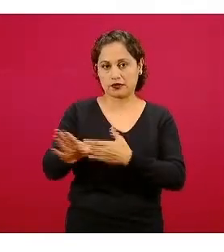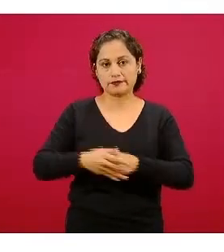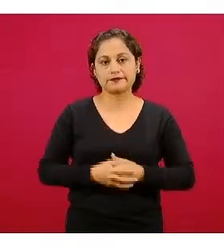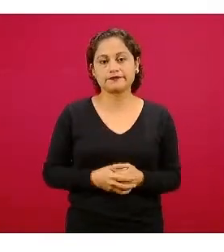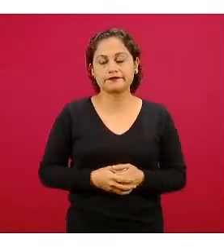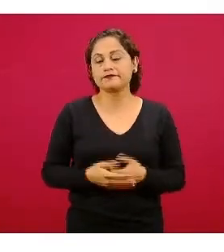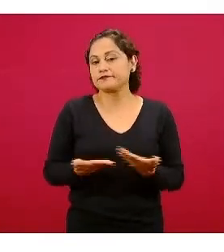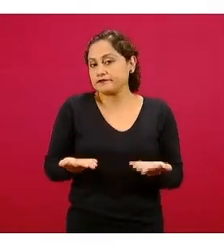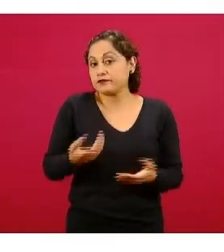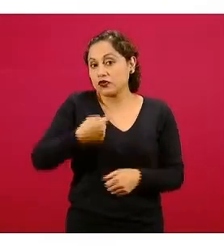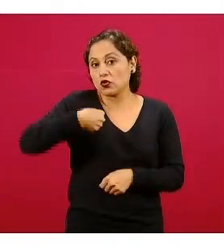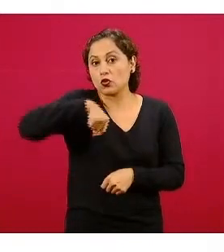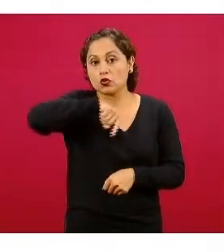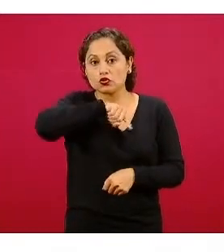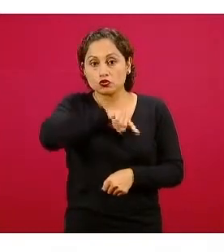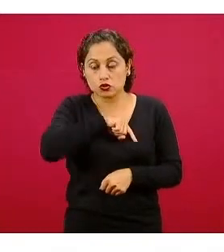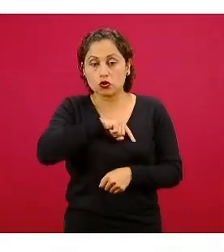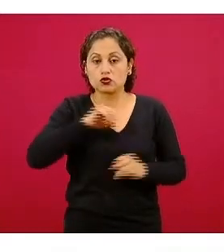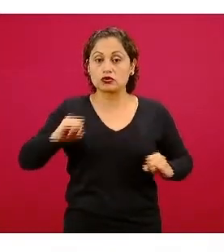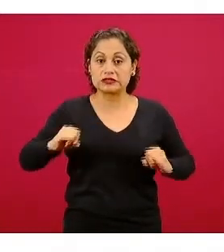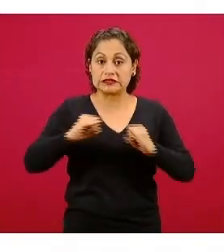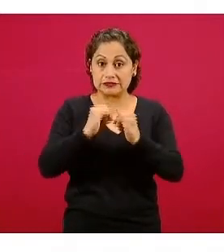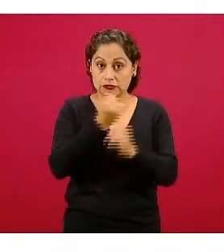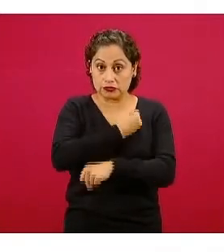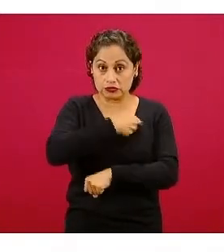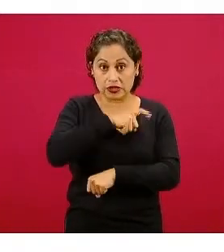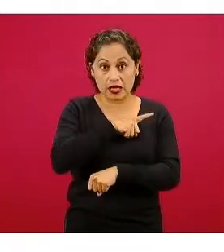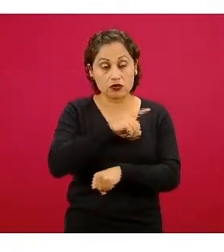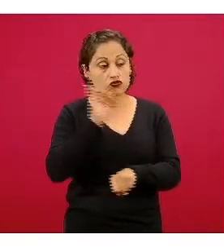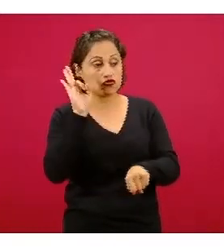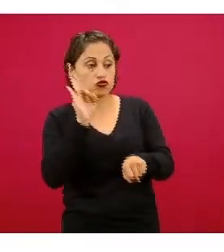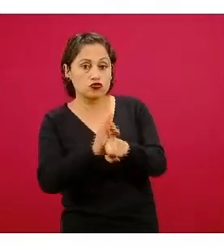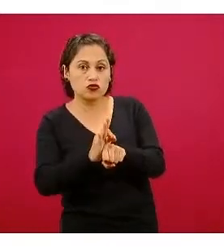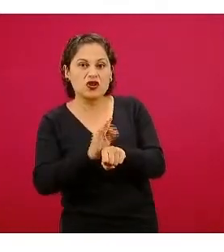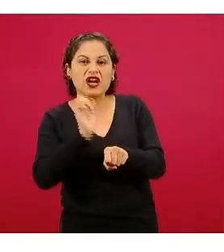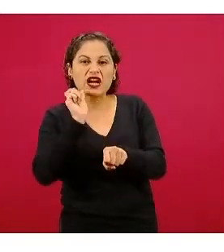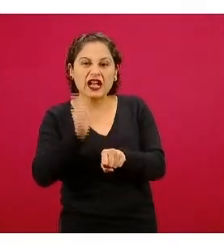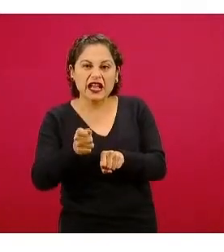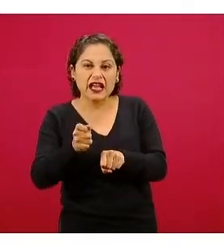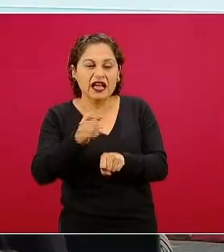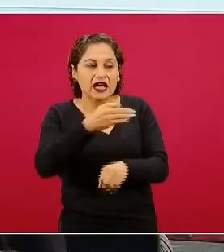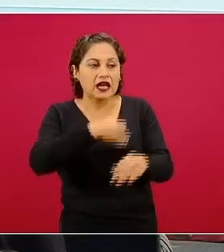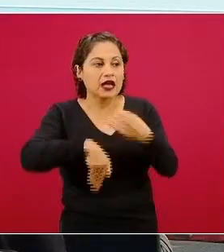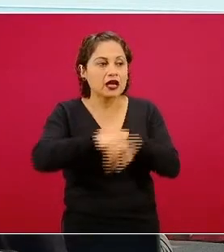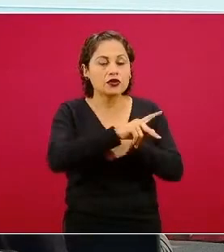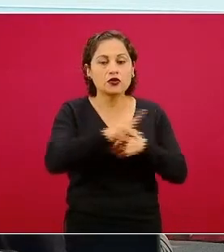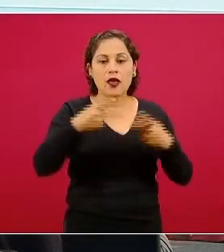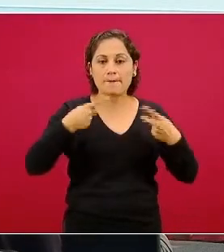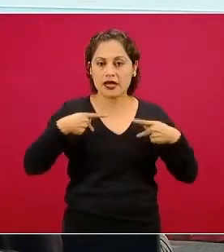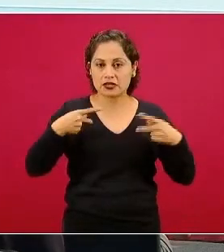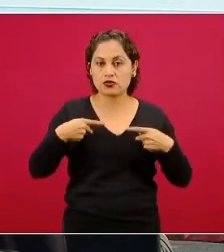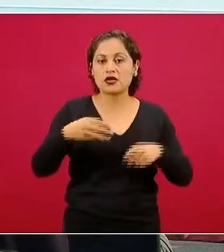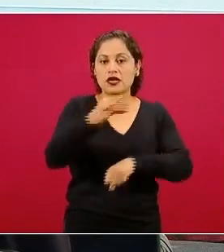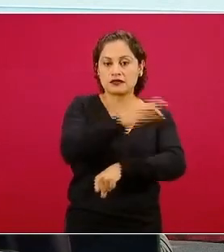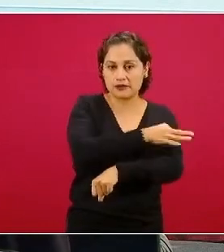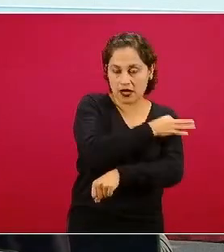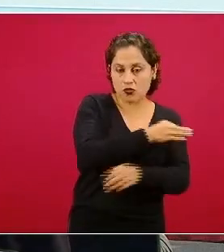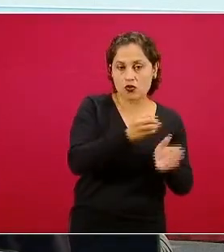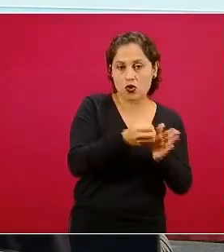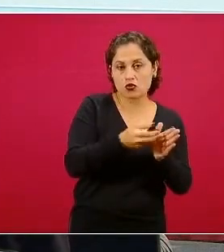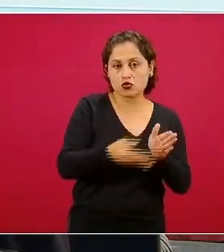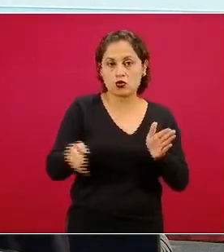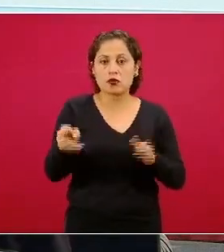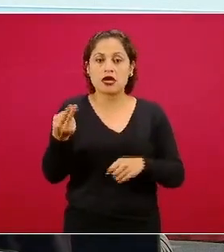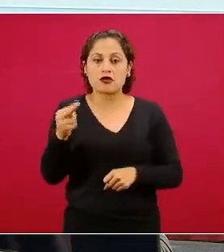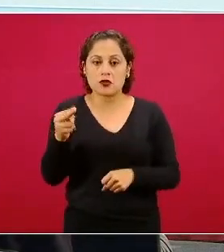del sistema y el reto para la población es que nos debemos vacunar en octubre y noviembre. La vacuna, para que